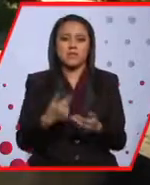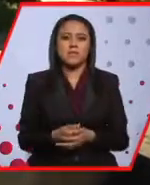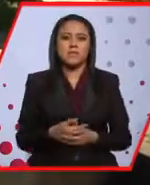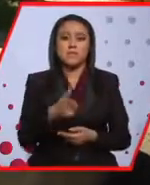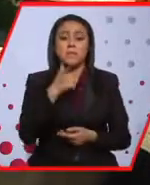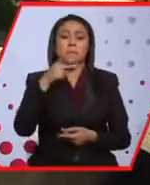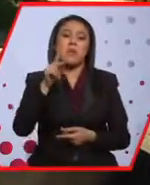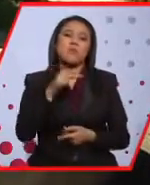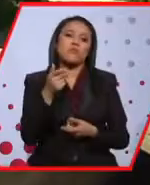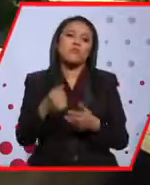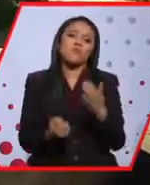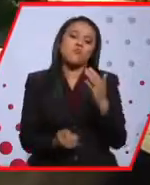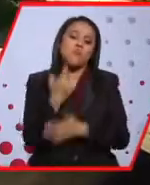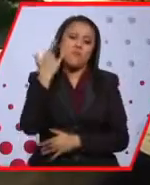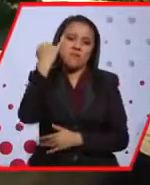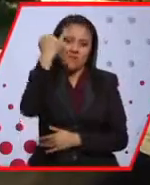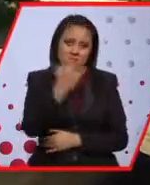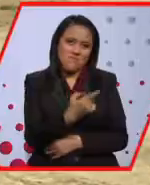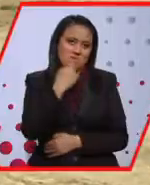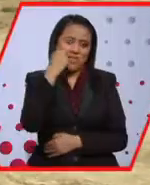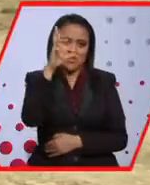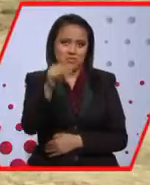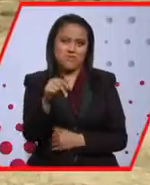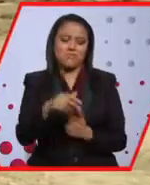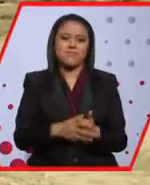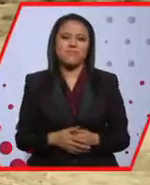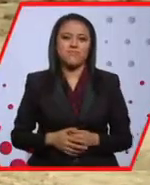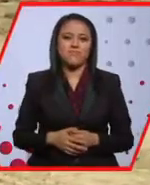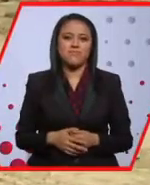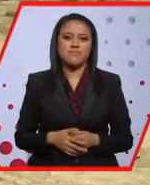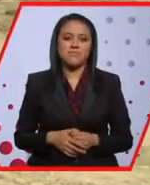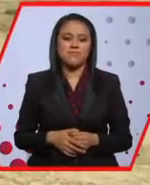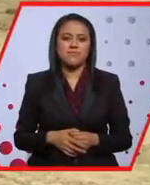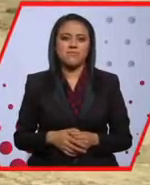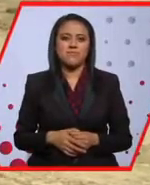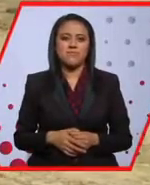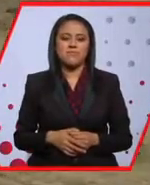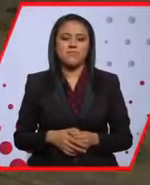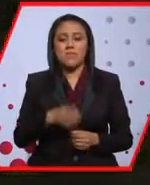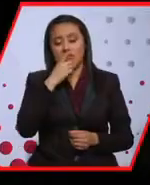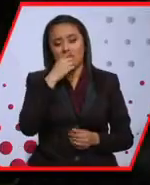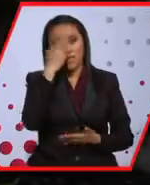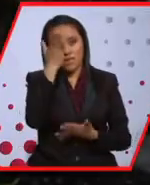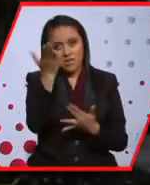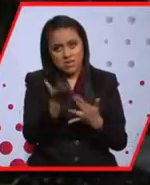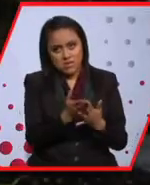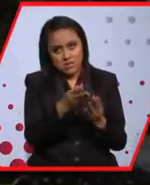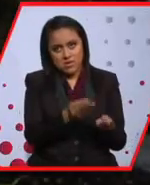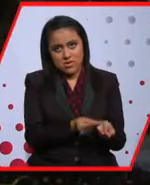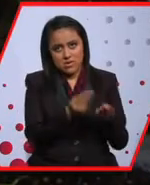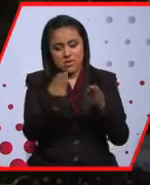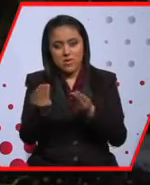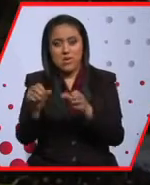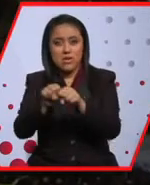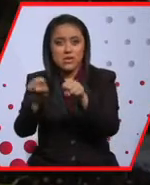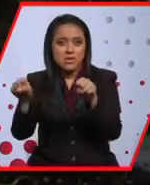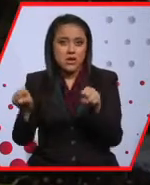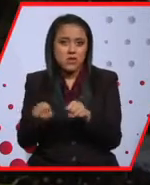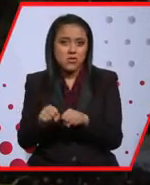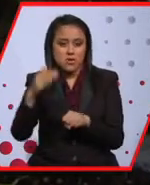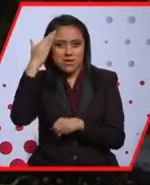Anguiano como jefa delegacional, les condicionan el terreno. Que le demos una parte del terreno para ponerle el salón de fiestas a su